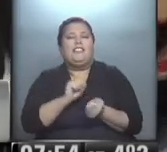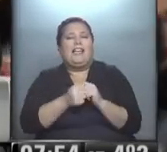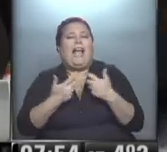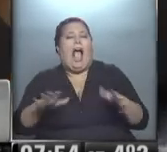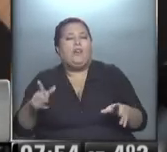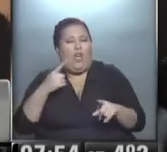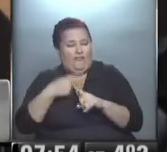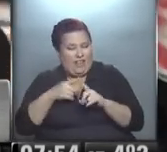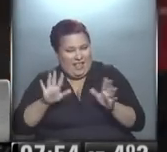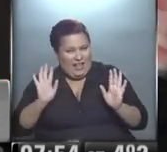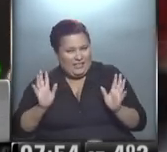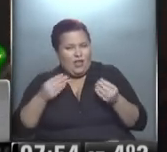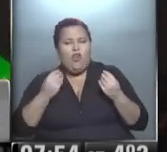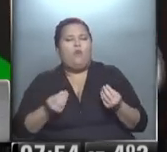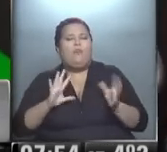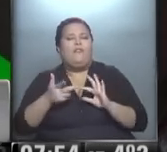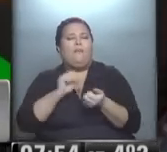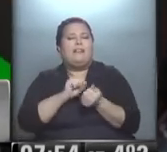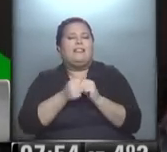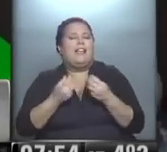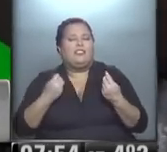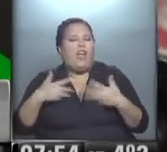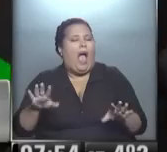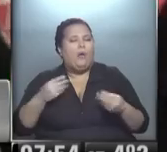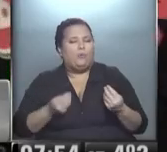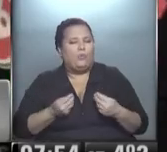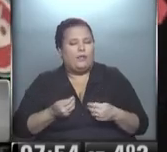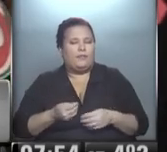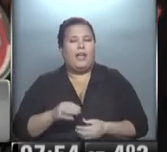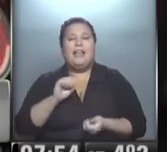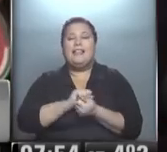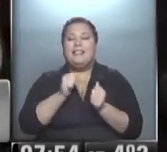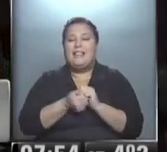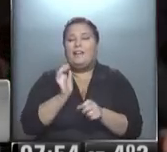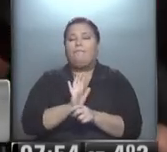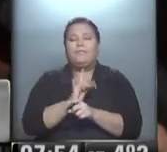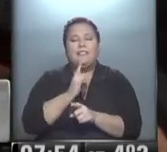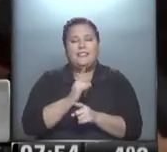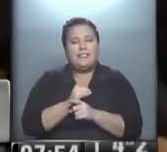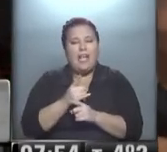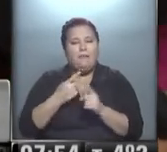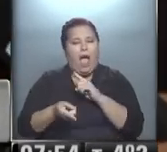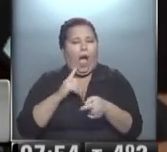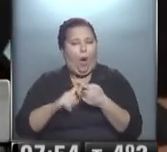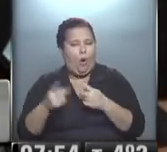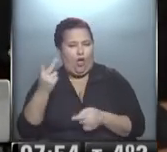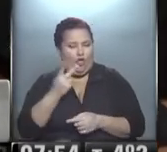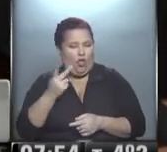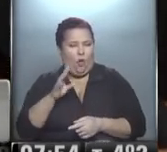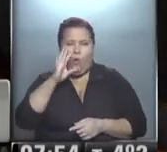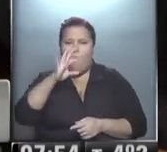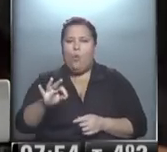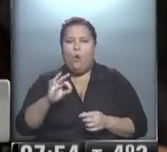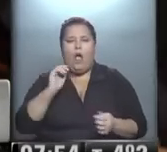casual en estas fiestas alternativas? ¿Cómo es el sexo casual? ¿Cómo se da? Bueno, el sexo casual se da siempre de forma consensuada, nunca